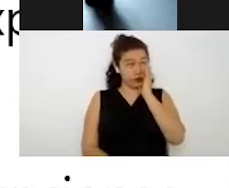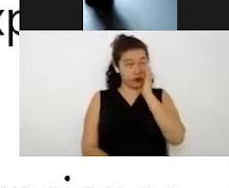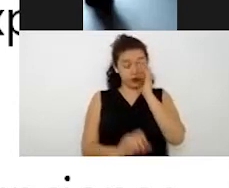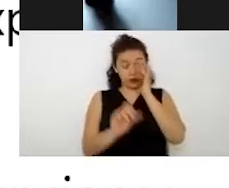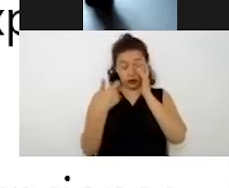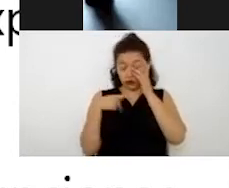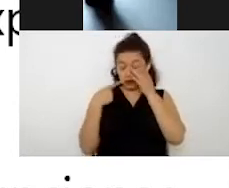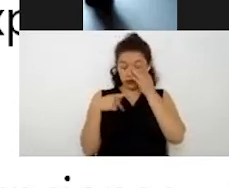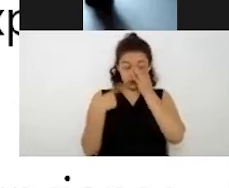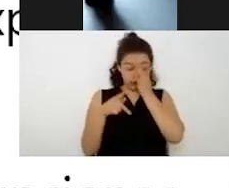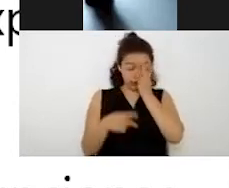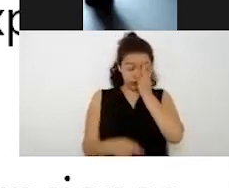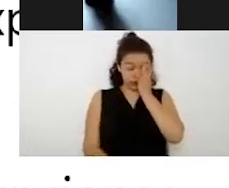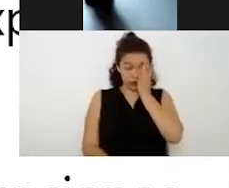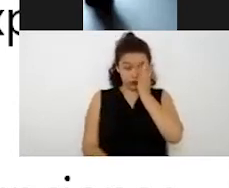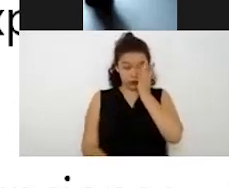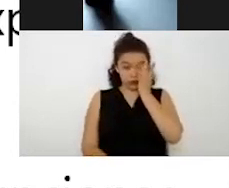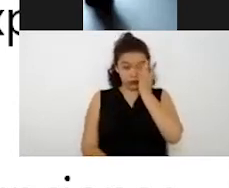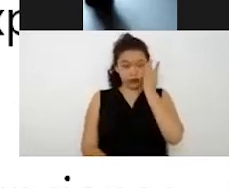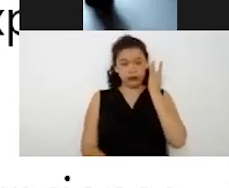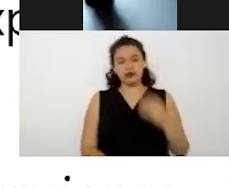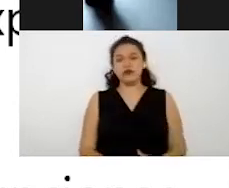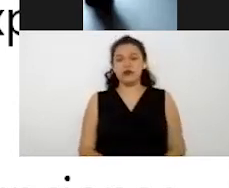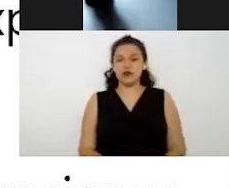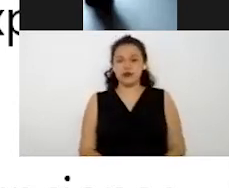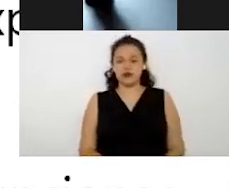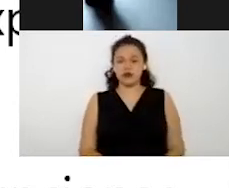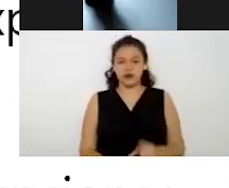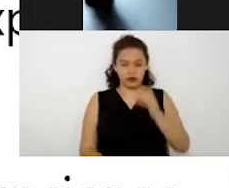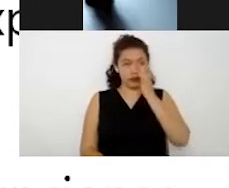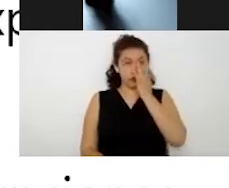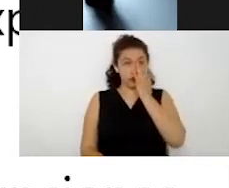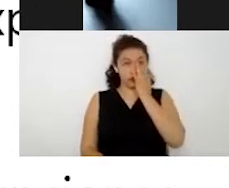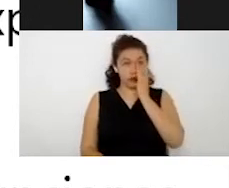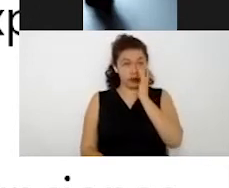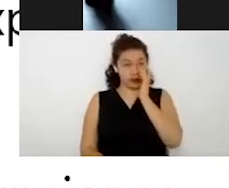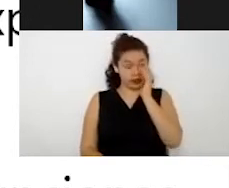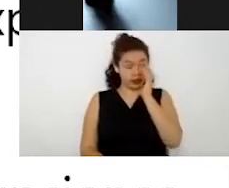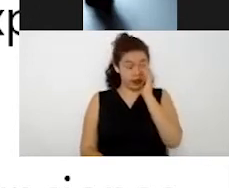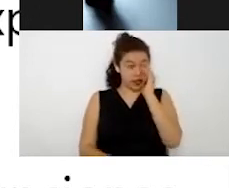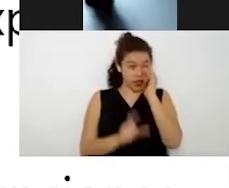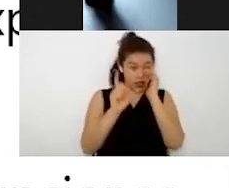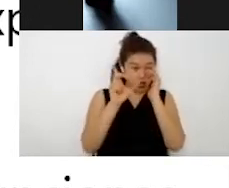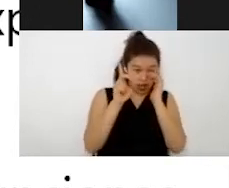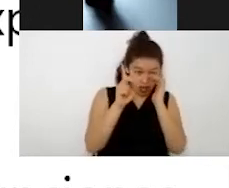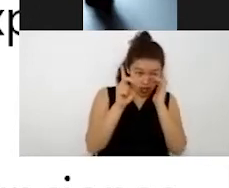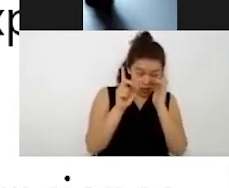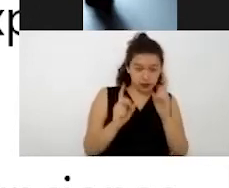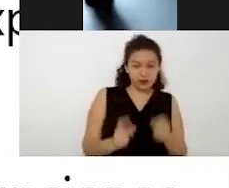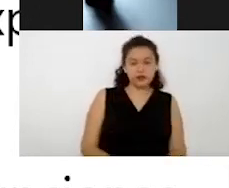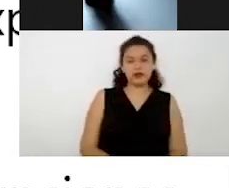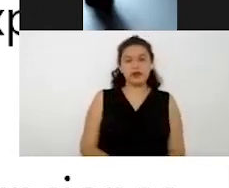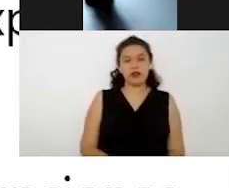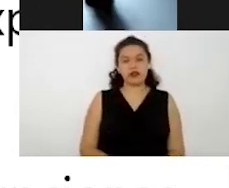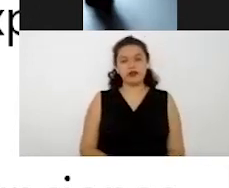más? 30. 30, ok.